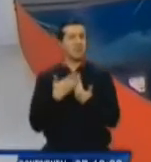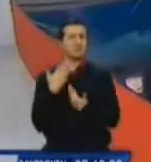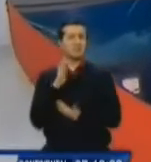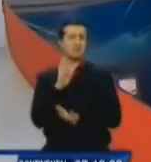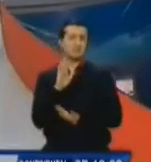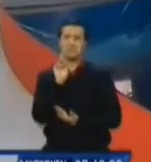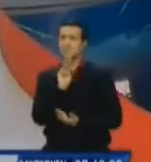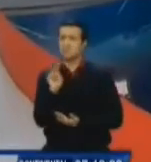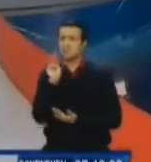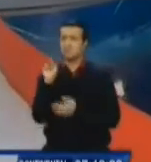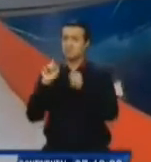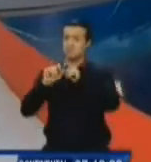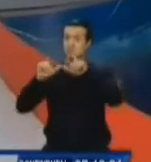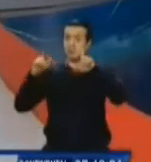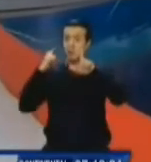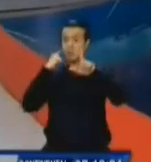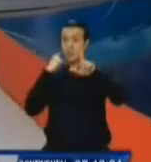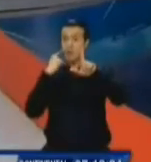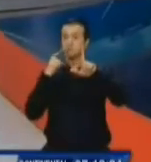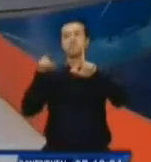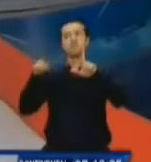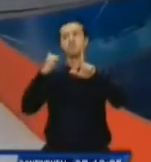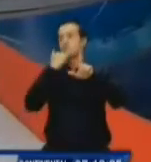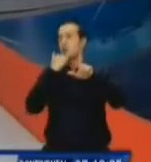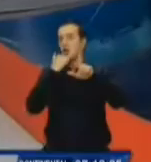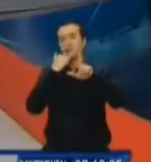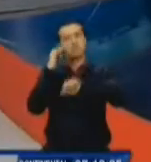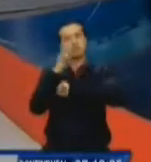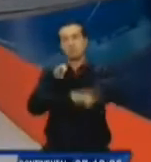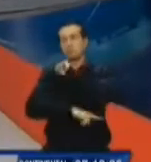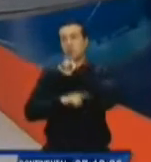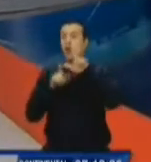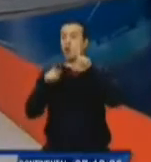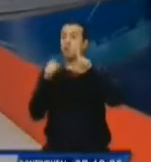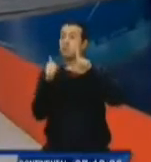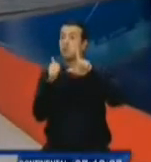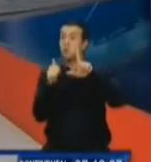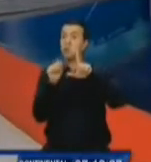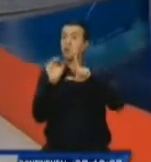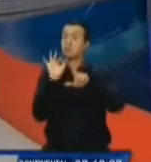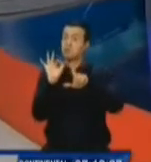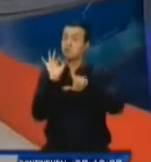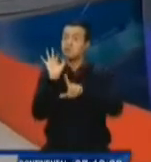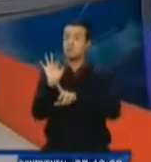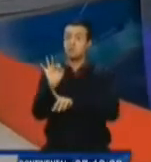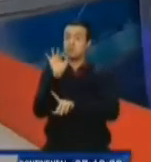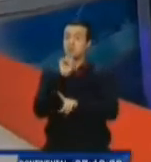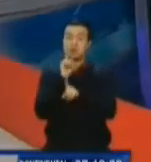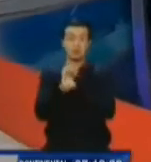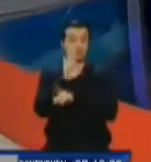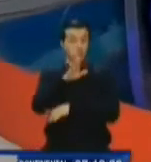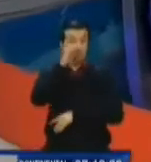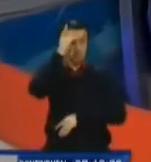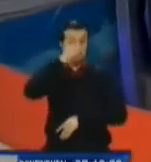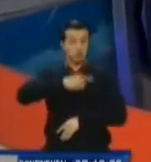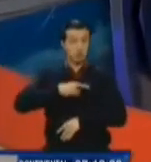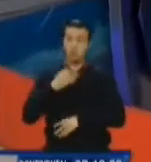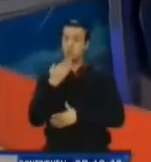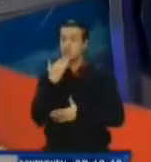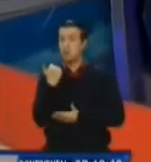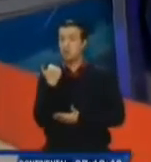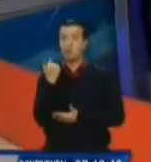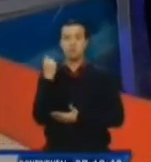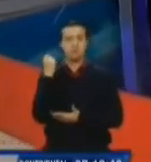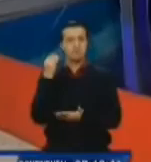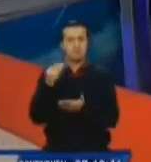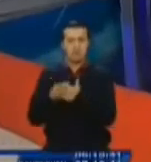compra para sancionar al buen operador al mal operador para escoger si usted decide tener más para pagar